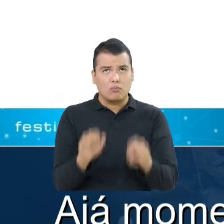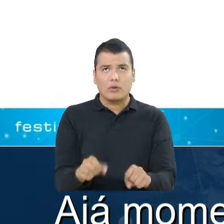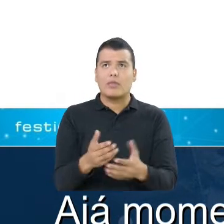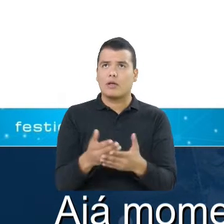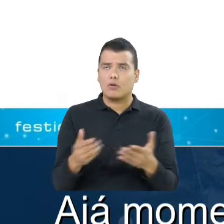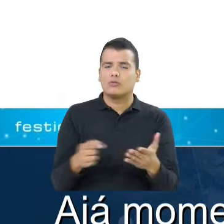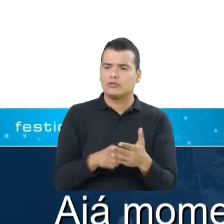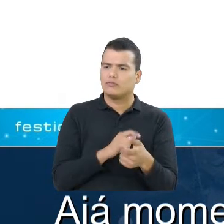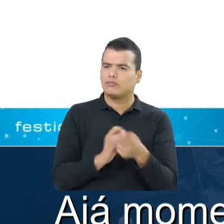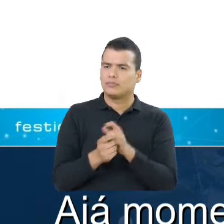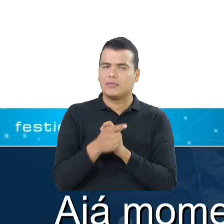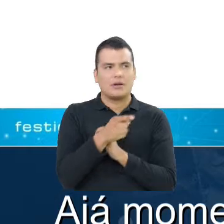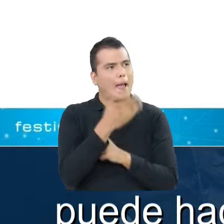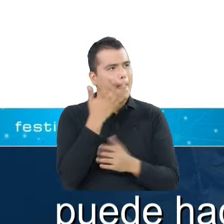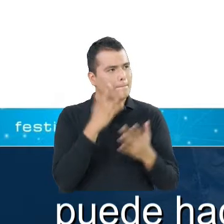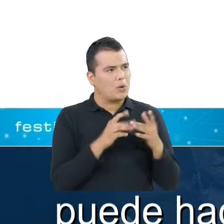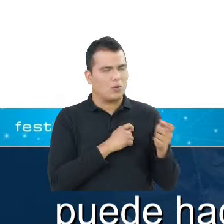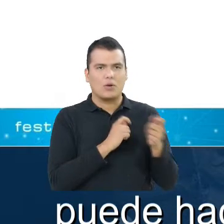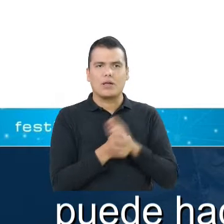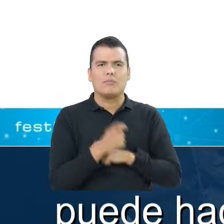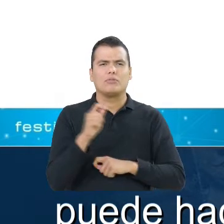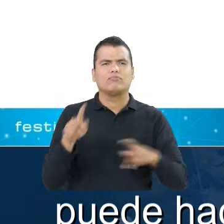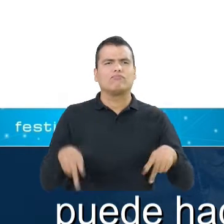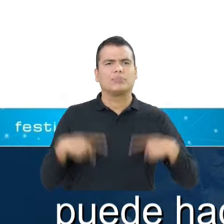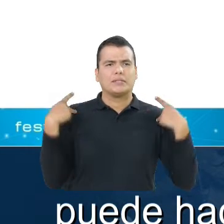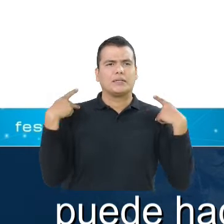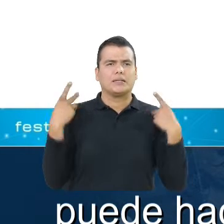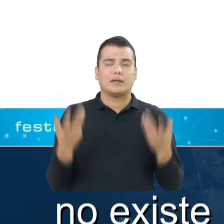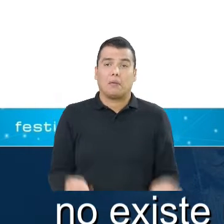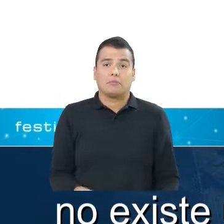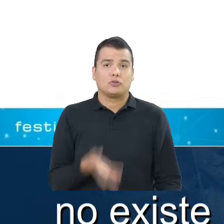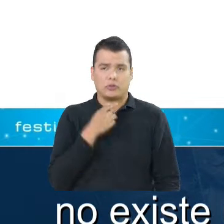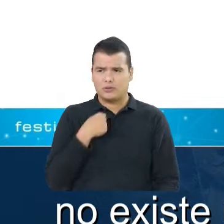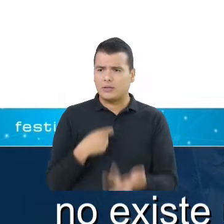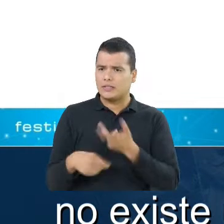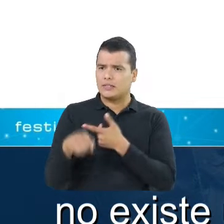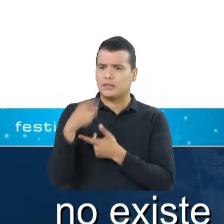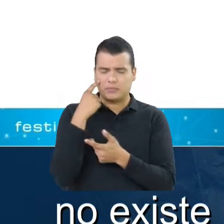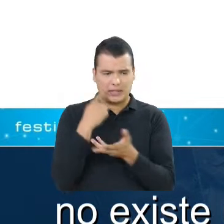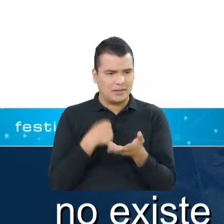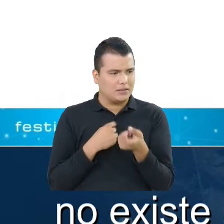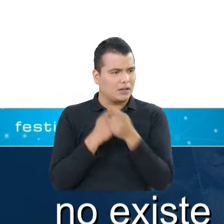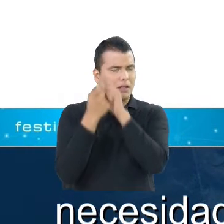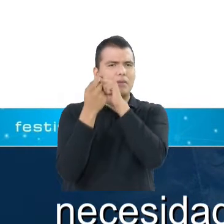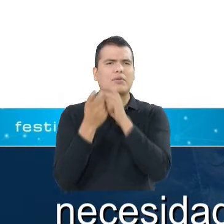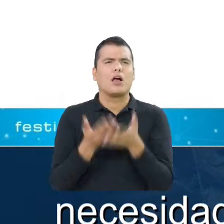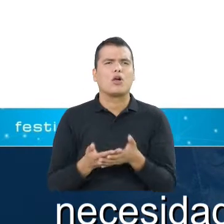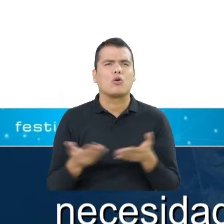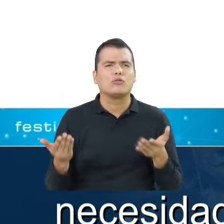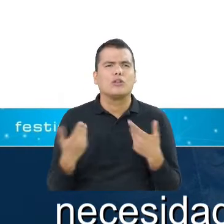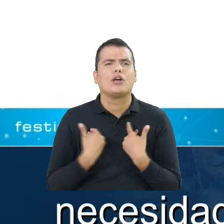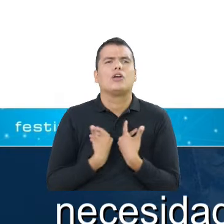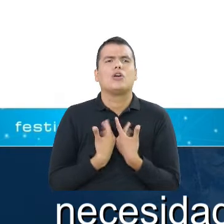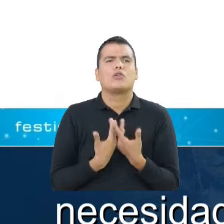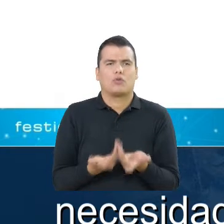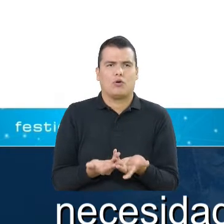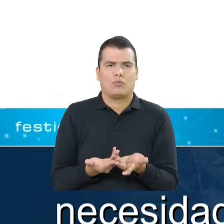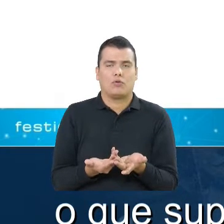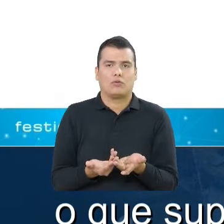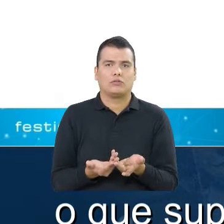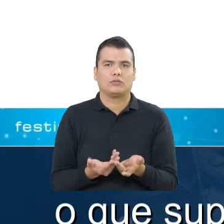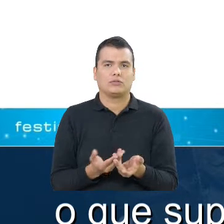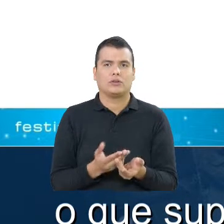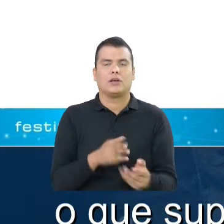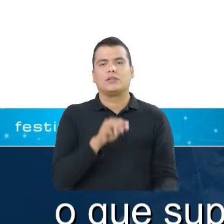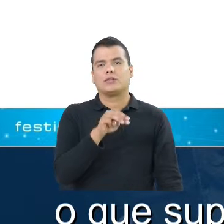producto que supla una necesidad que estamos teniendo nosotros o que supla la necesidad que está teniendo alguien que conocemos. Entonces, ese aha moment